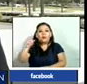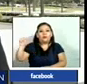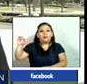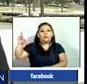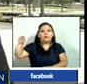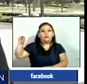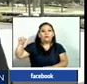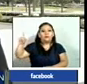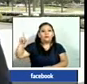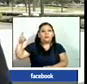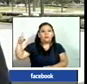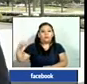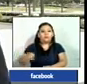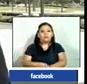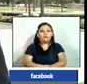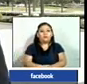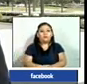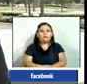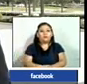Voz de América Houston